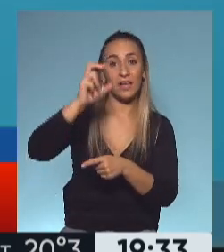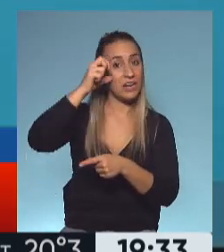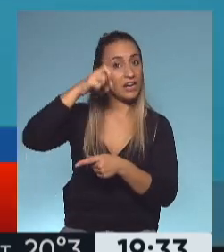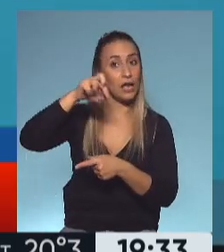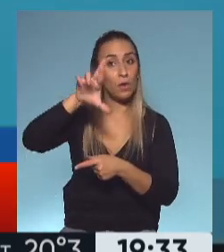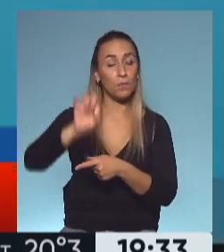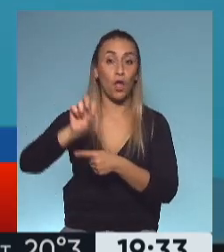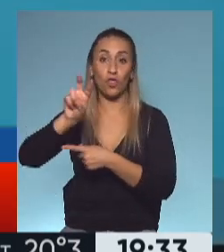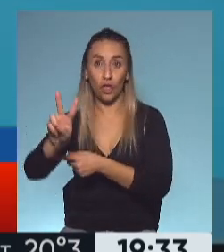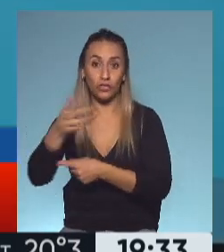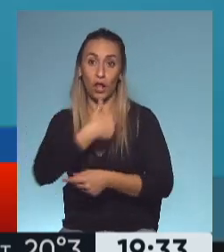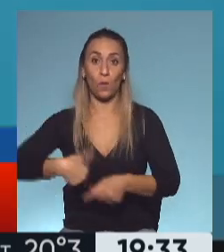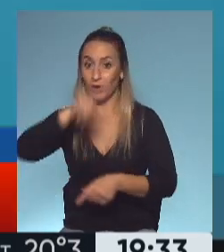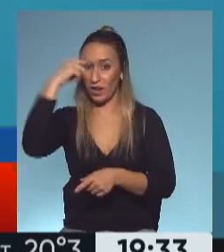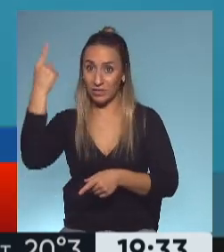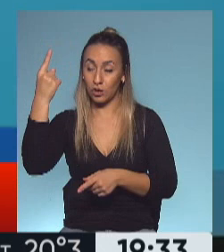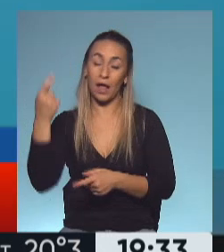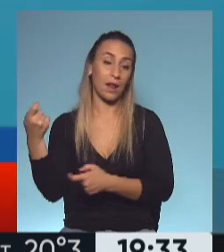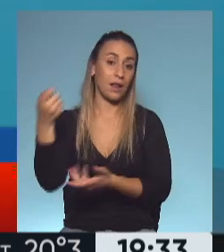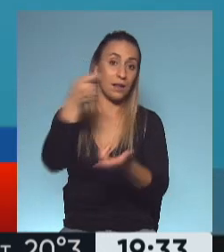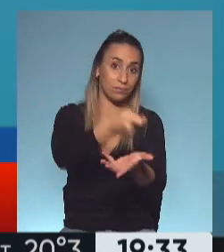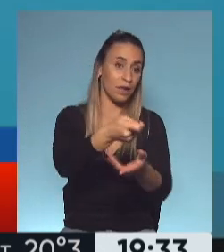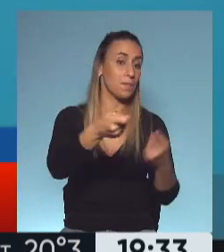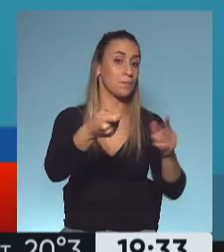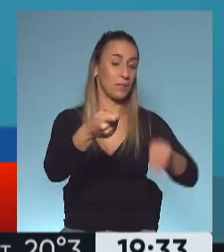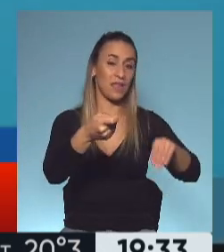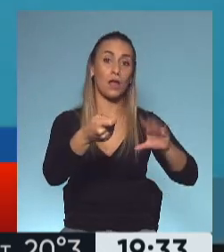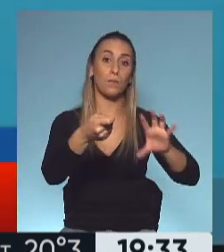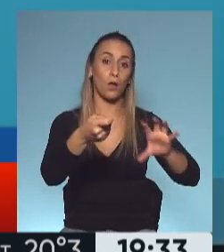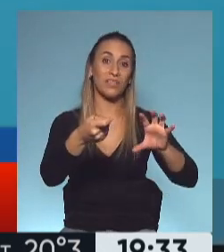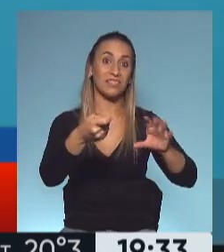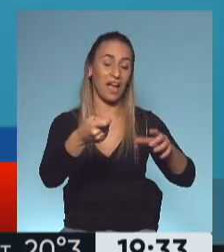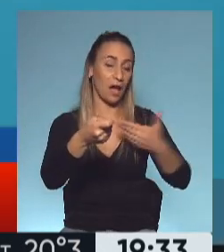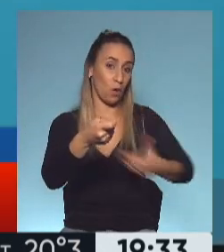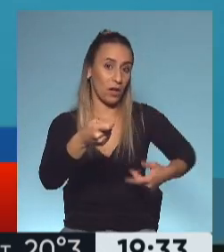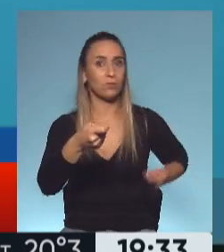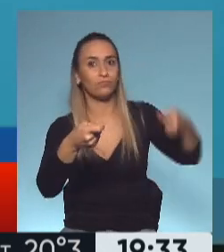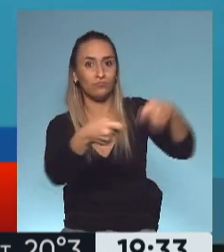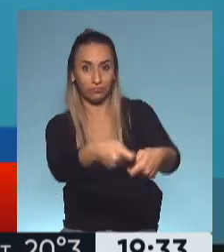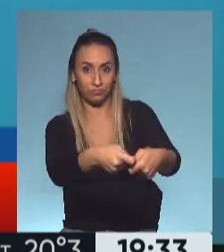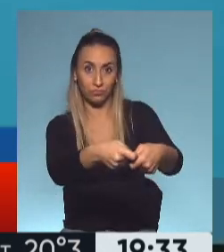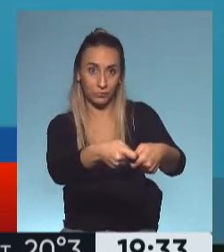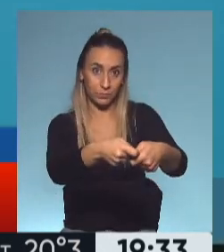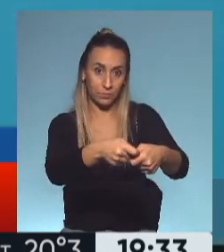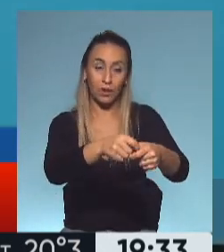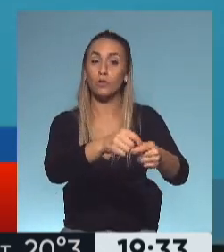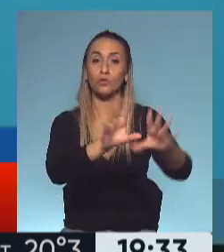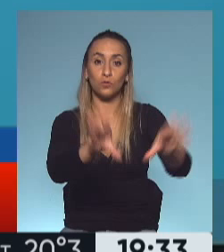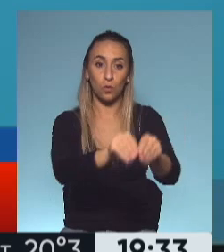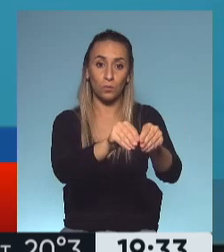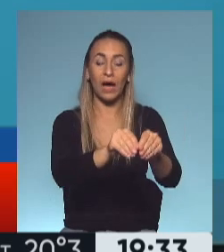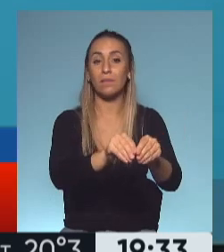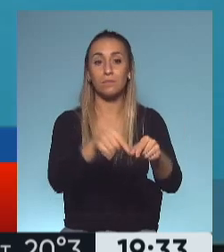Gobierno Nacional, y esta ampliación presupuestaria se va a destinar a atender a las actividades